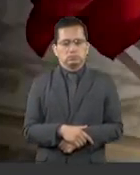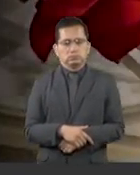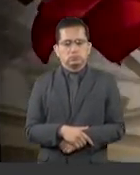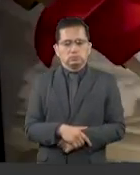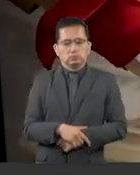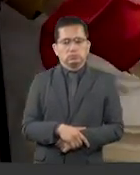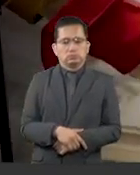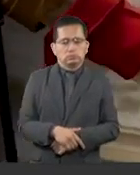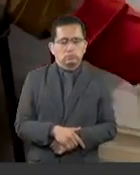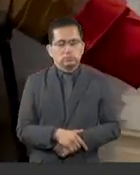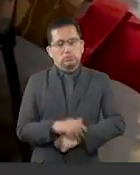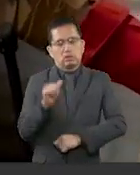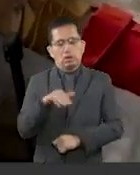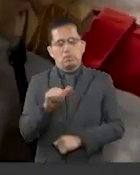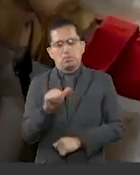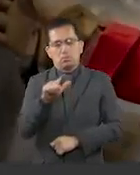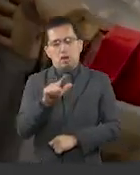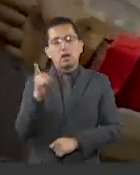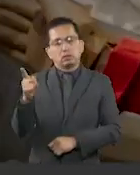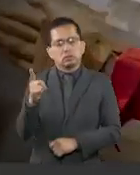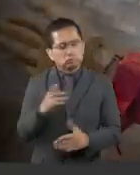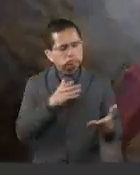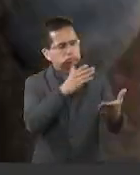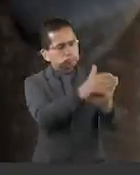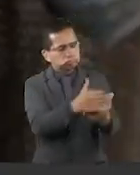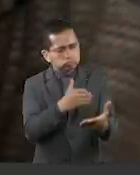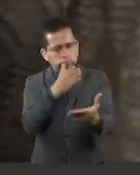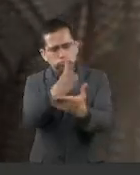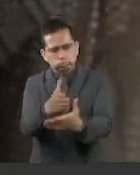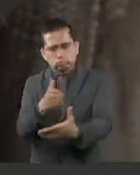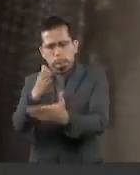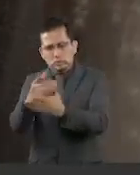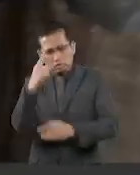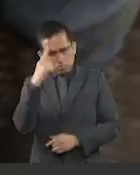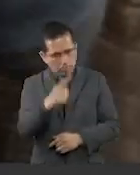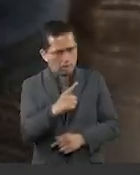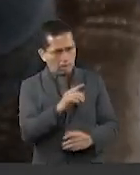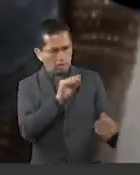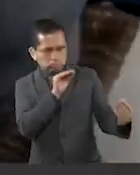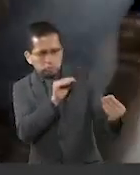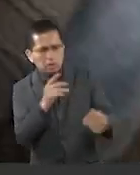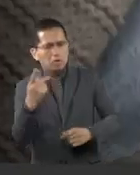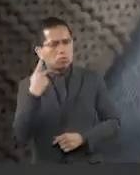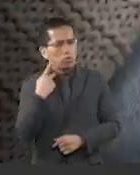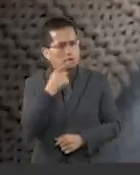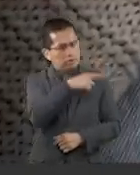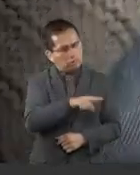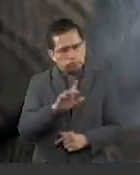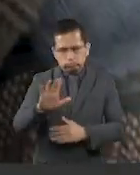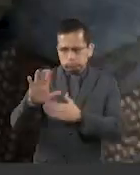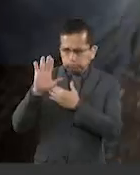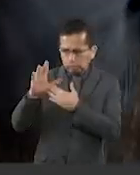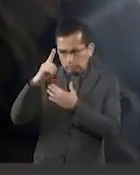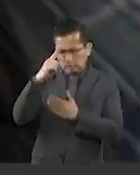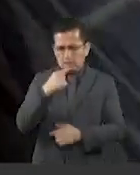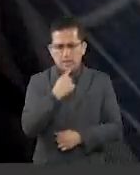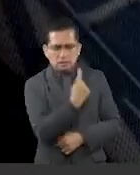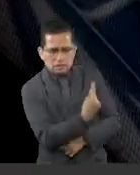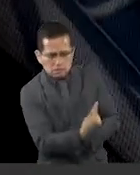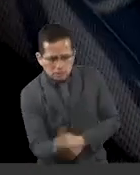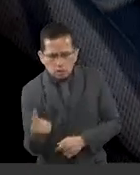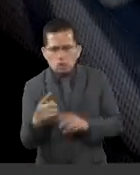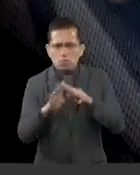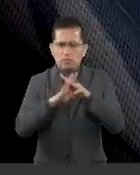La caminata de Amal compromete a los líderes políticos a trabajar en la protección de los derechos de las infancias migrantes o en